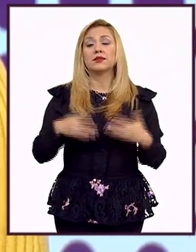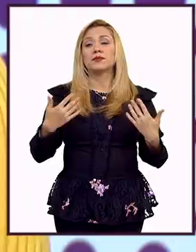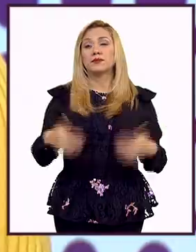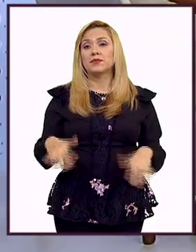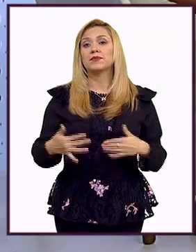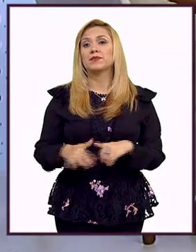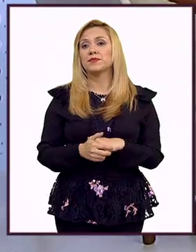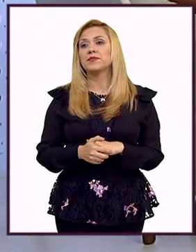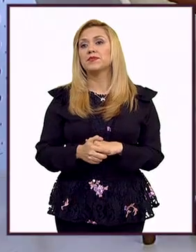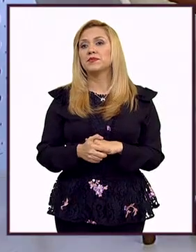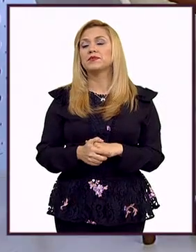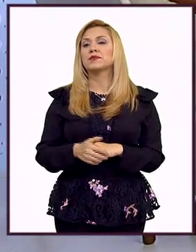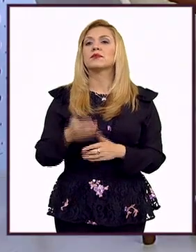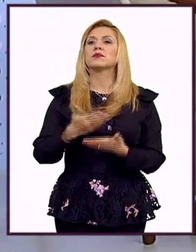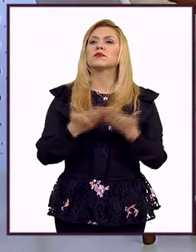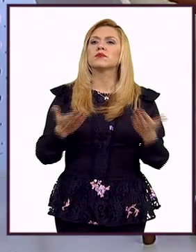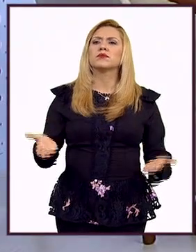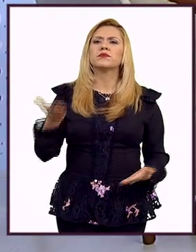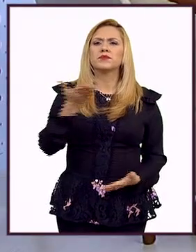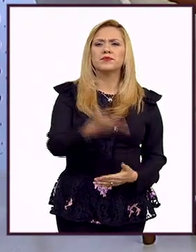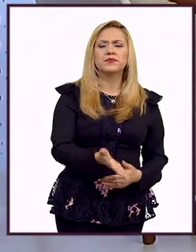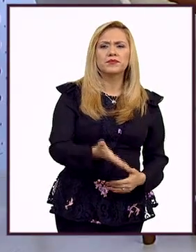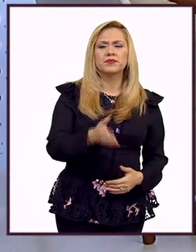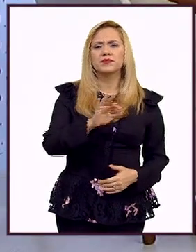Claudia, ¿nos podrías dar alguna